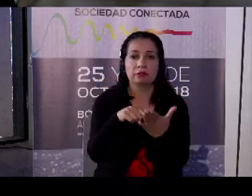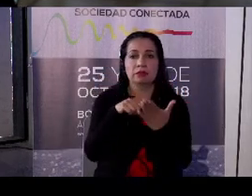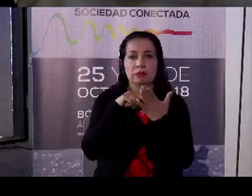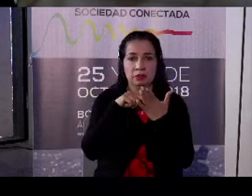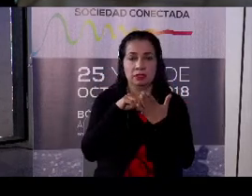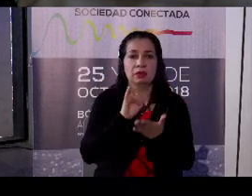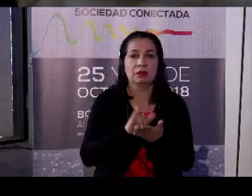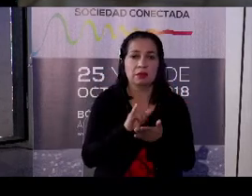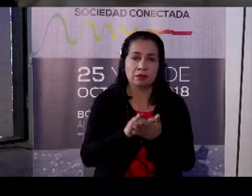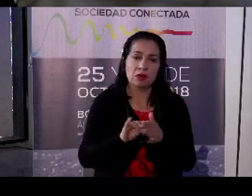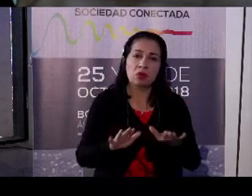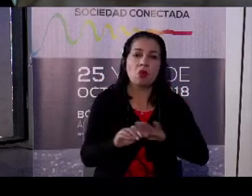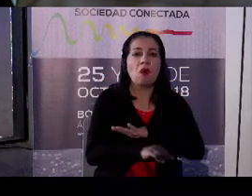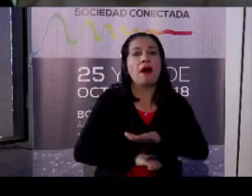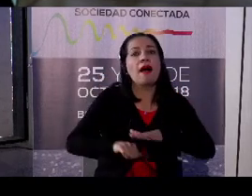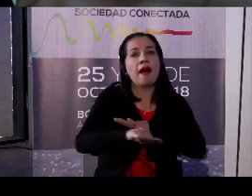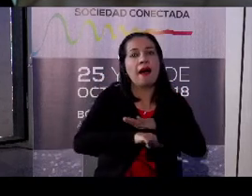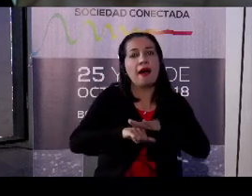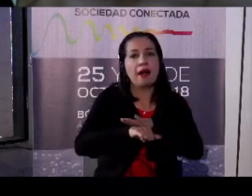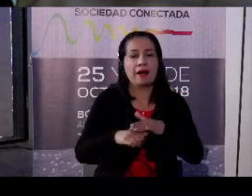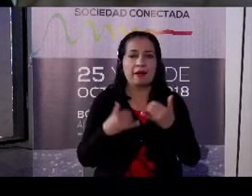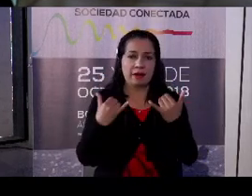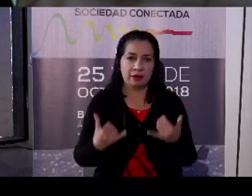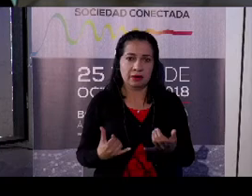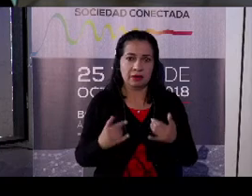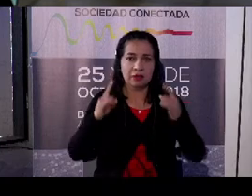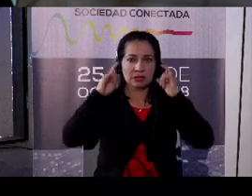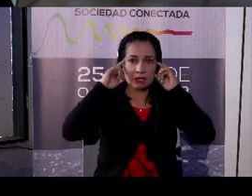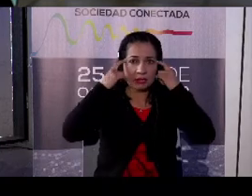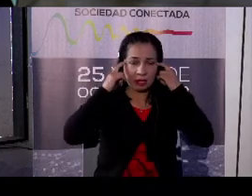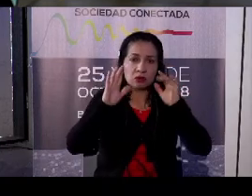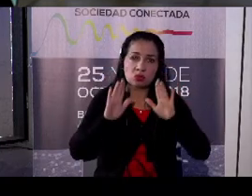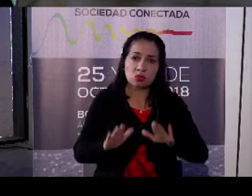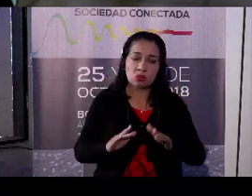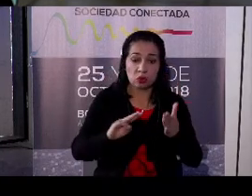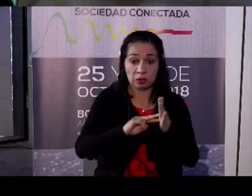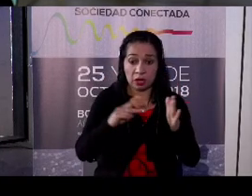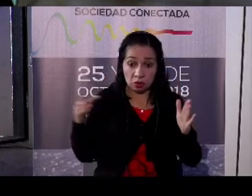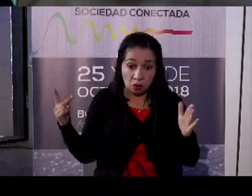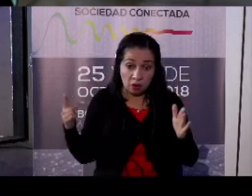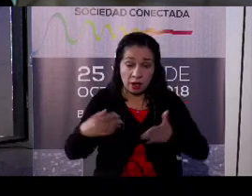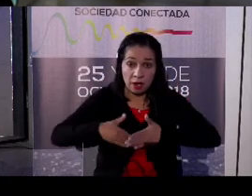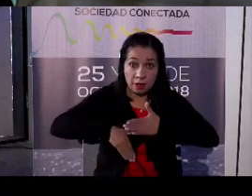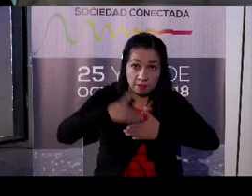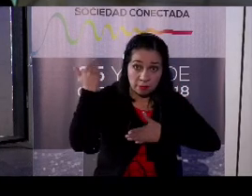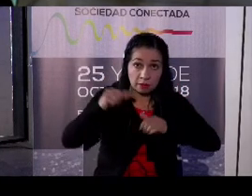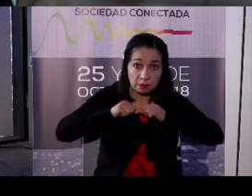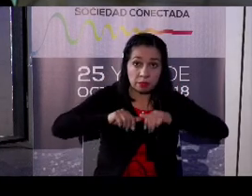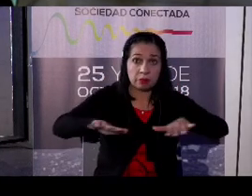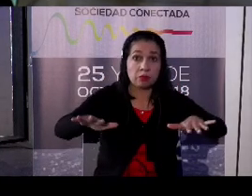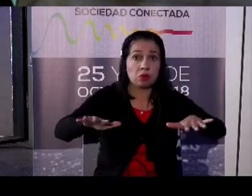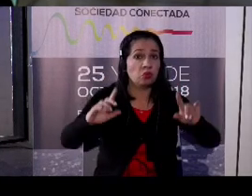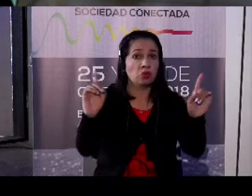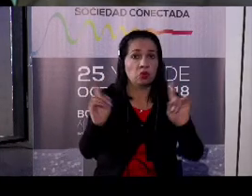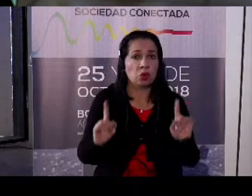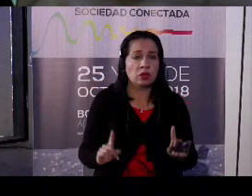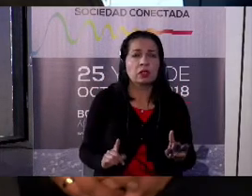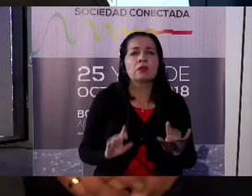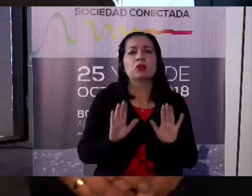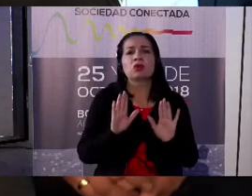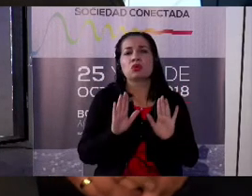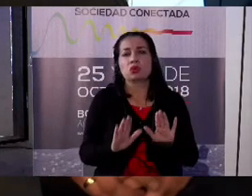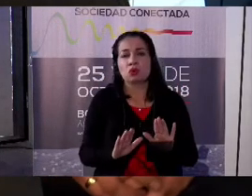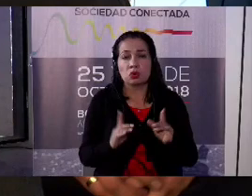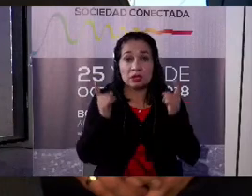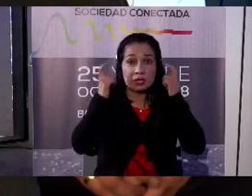es otra área en el cual Samsung no introdujo la tecnología pero la